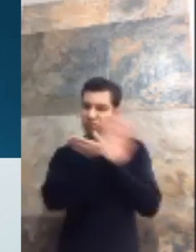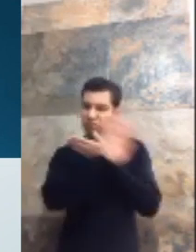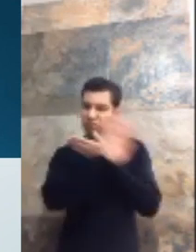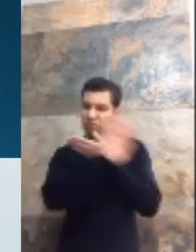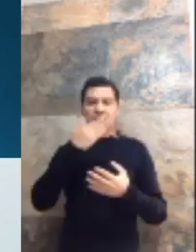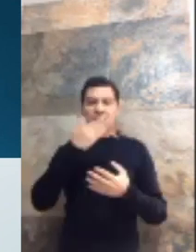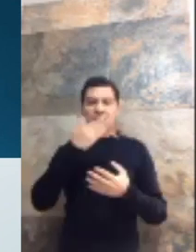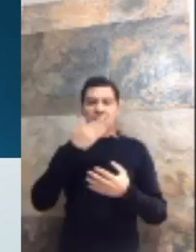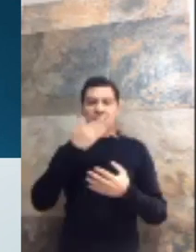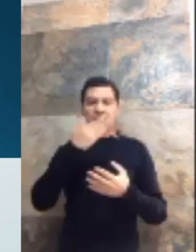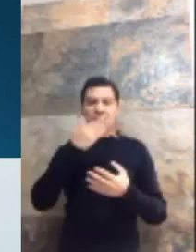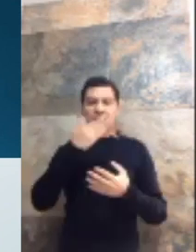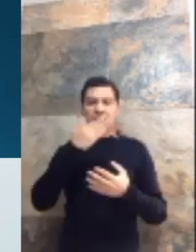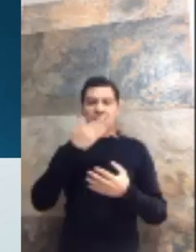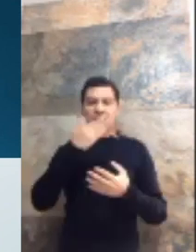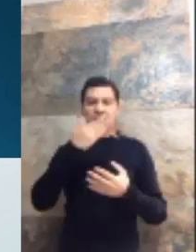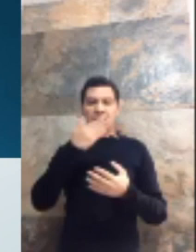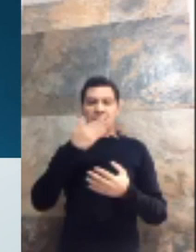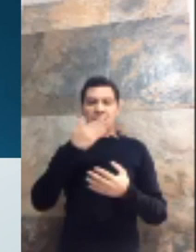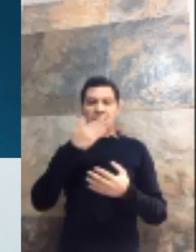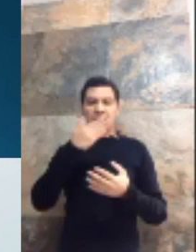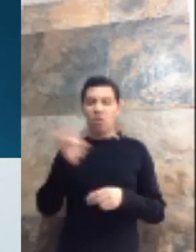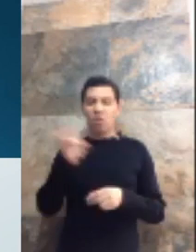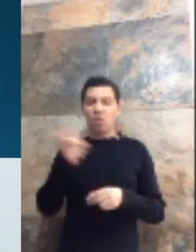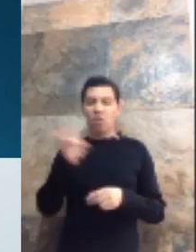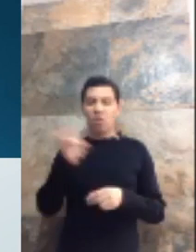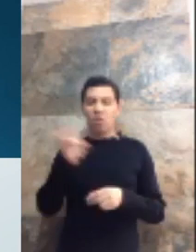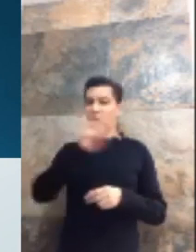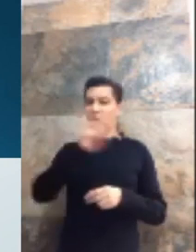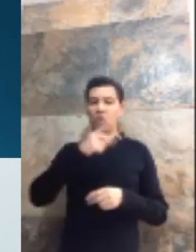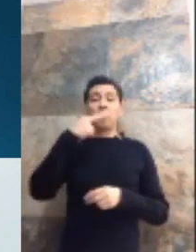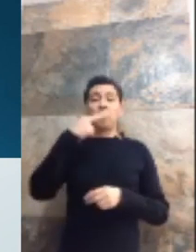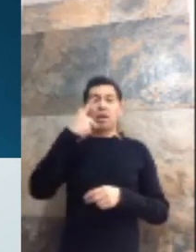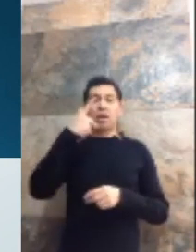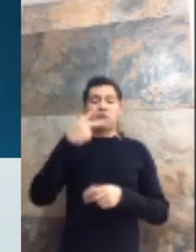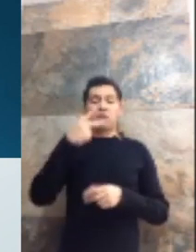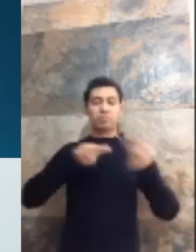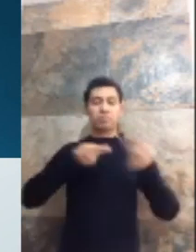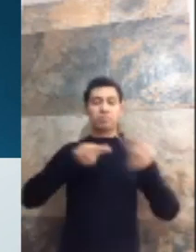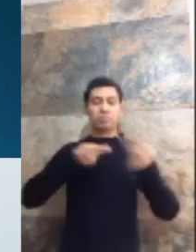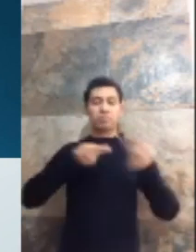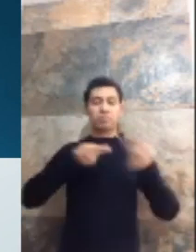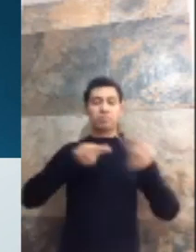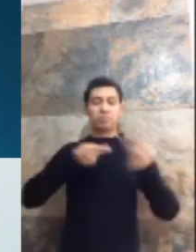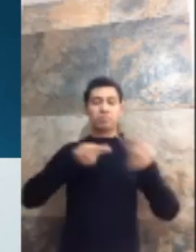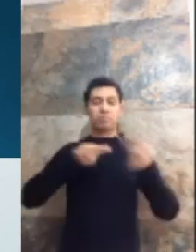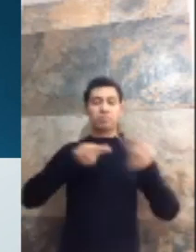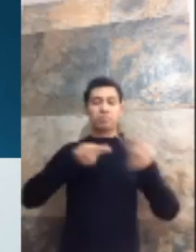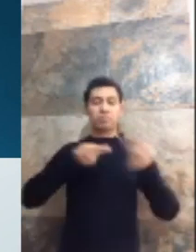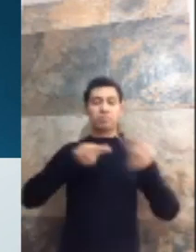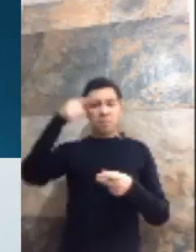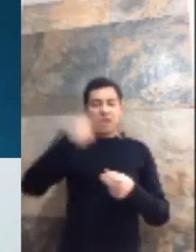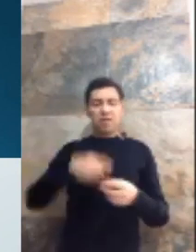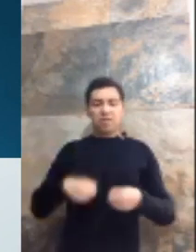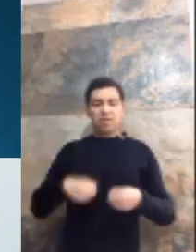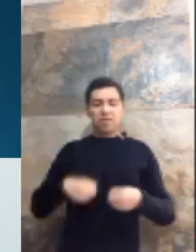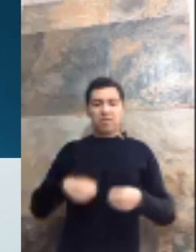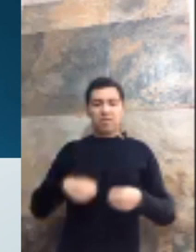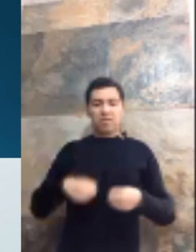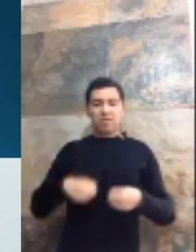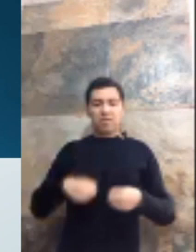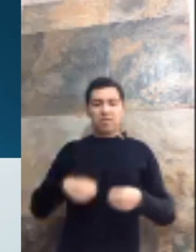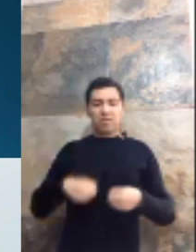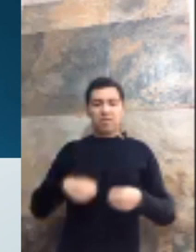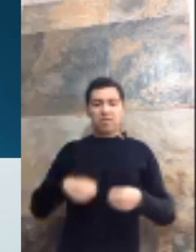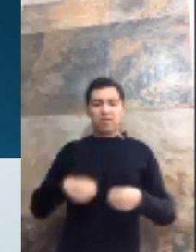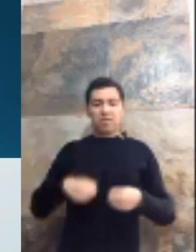estar mejor preparados en las rutinas cotidianas que necesitamos instrumentar para que las cosas no se nos